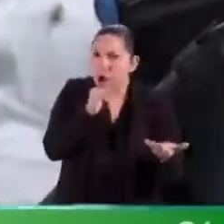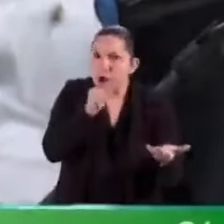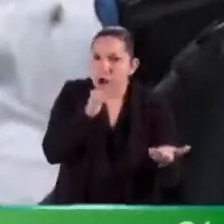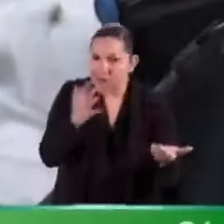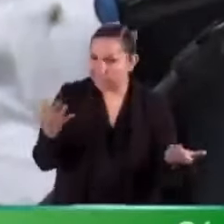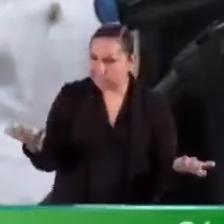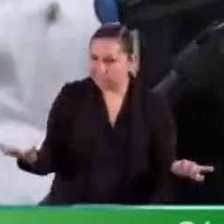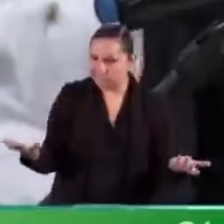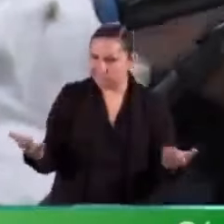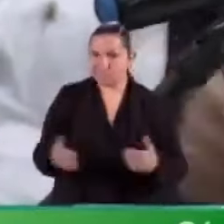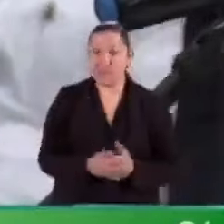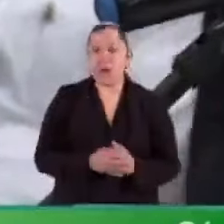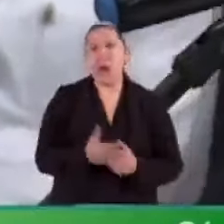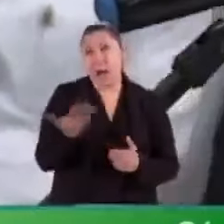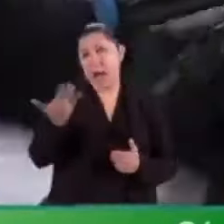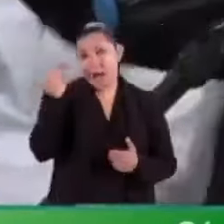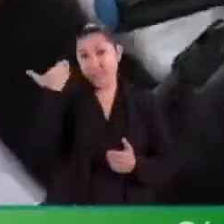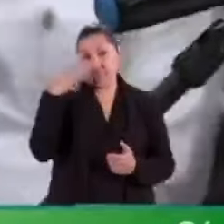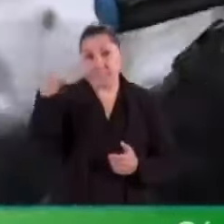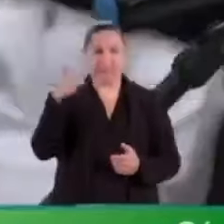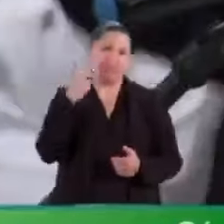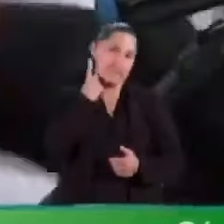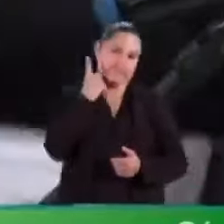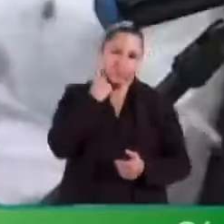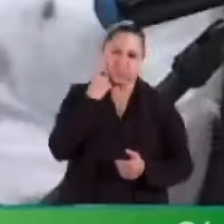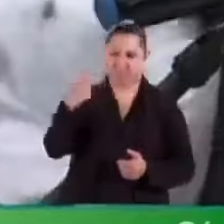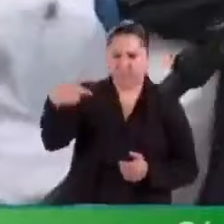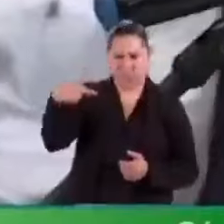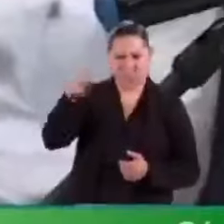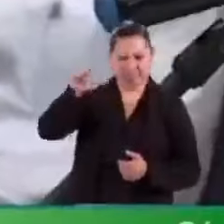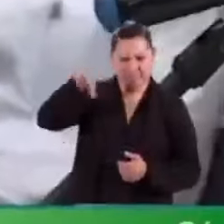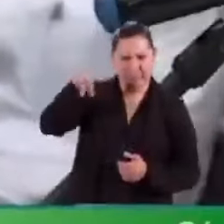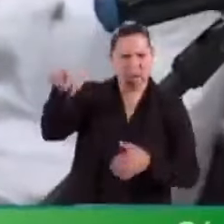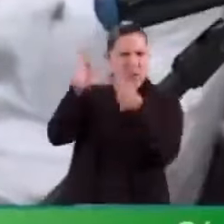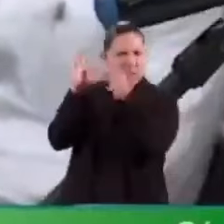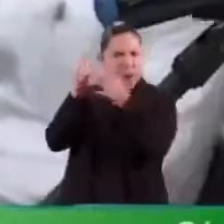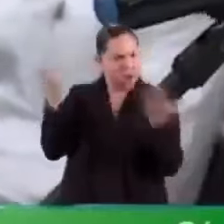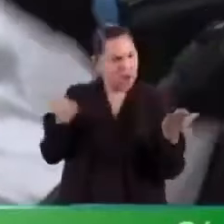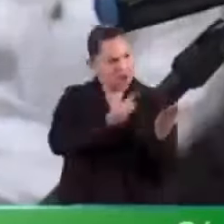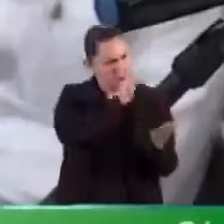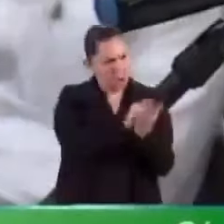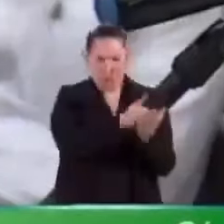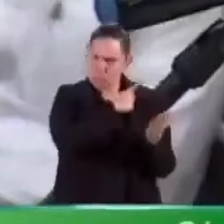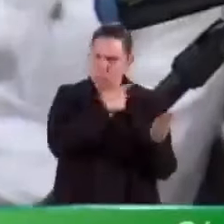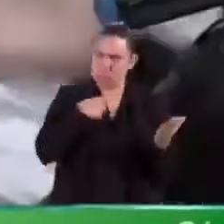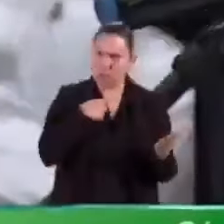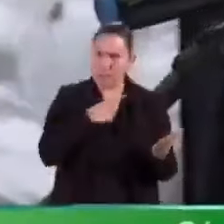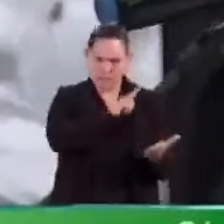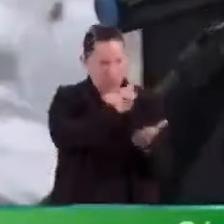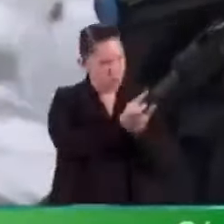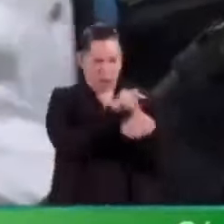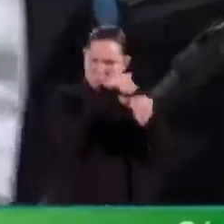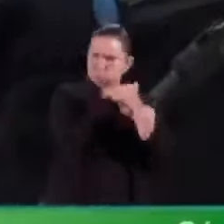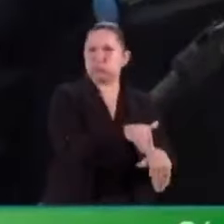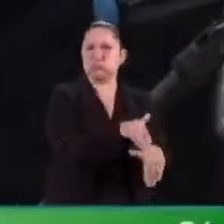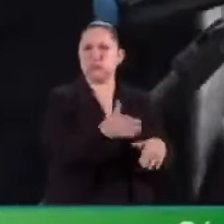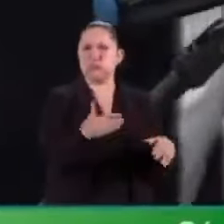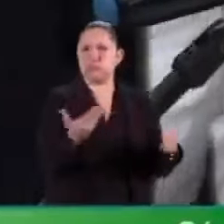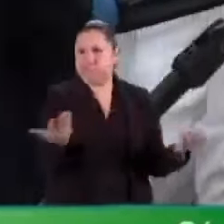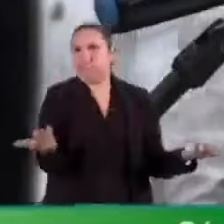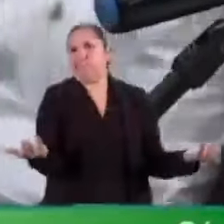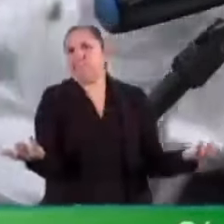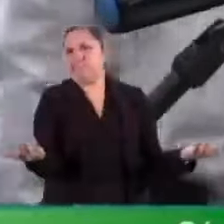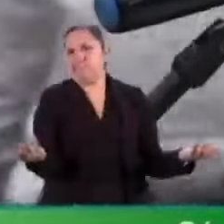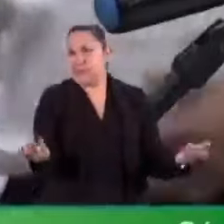decir algo, decía un diputado del PAN, la ley es la ley. ¡Qué barbaridad! Pues la ley dice en el